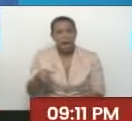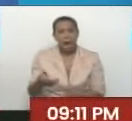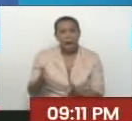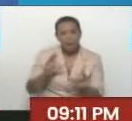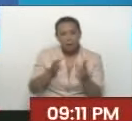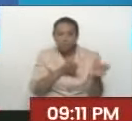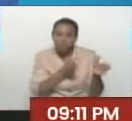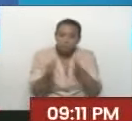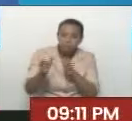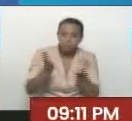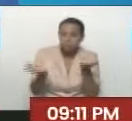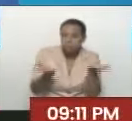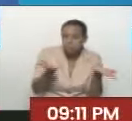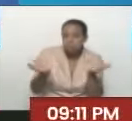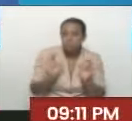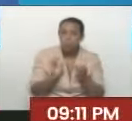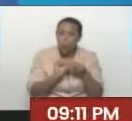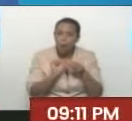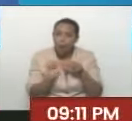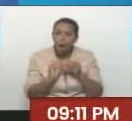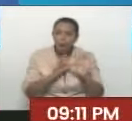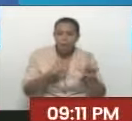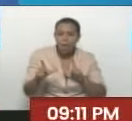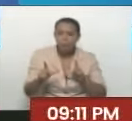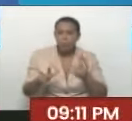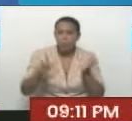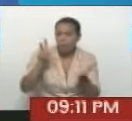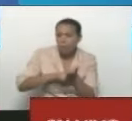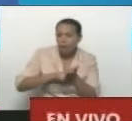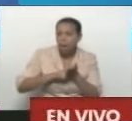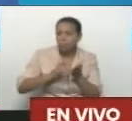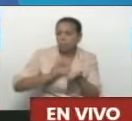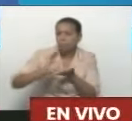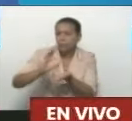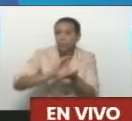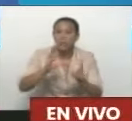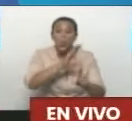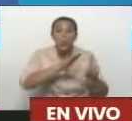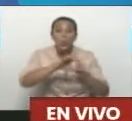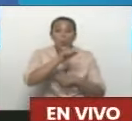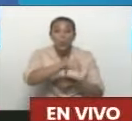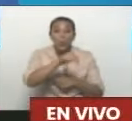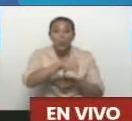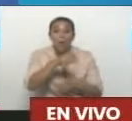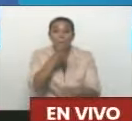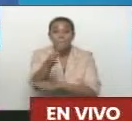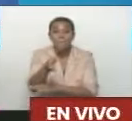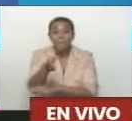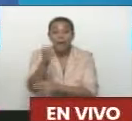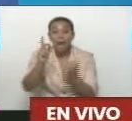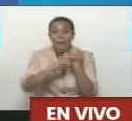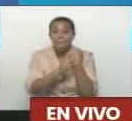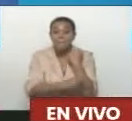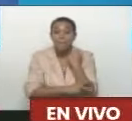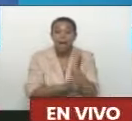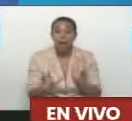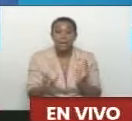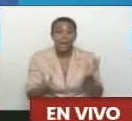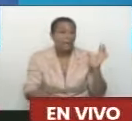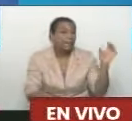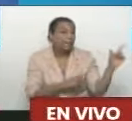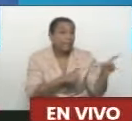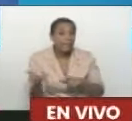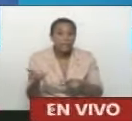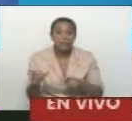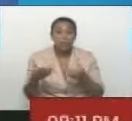viabilizó, ahora lo que hay que accionarla, que es la cultura va al parque, activación de